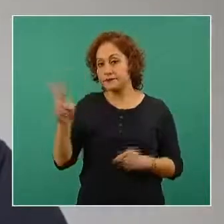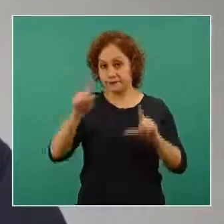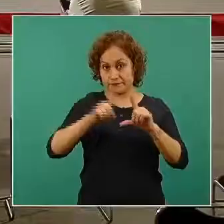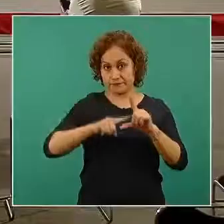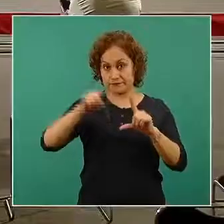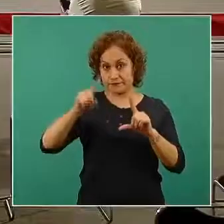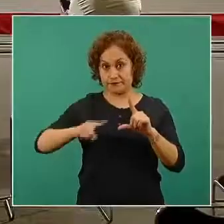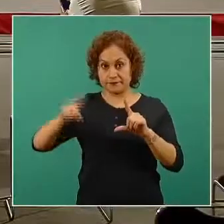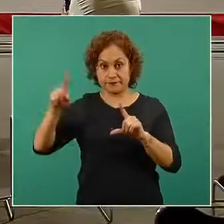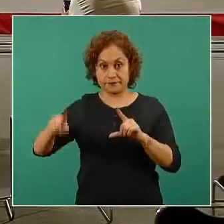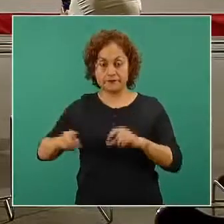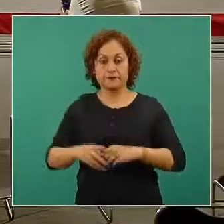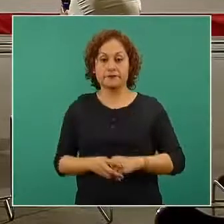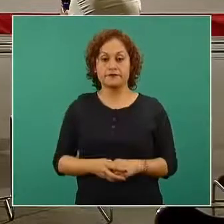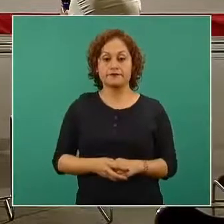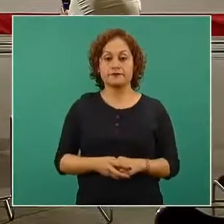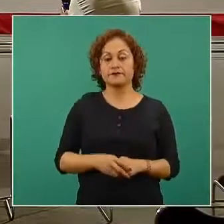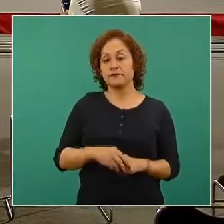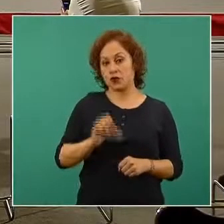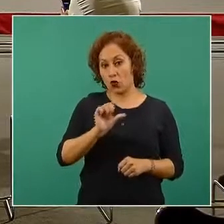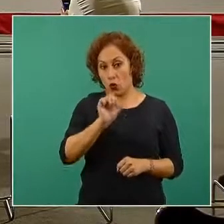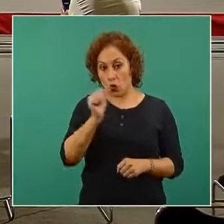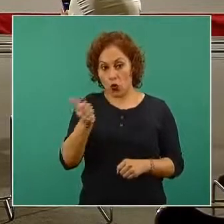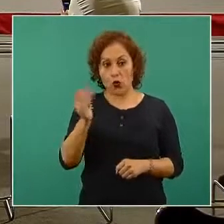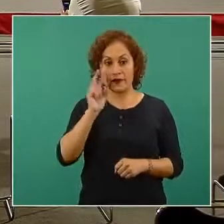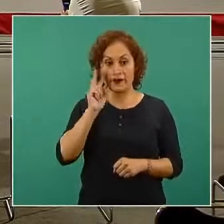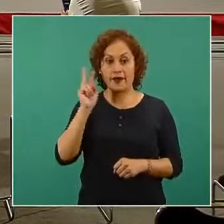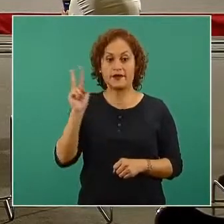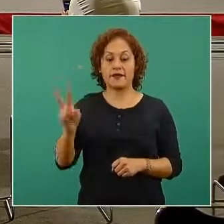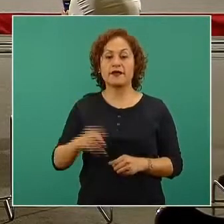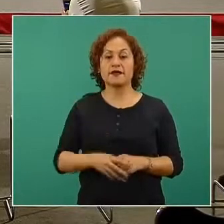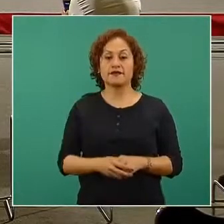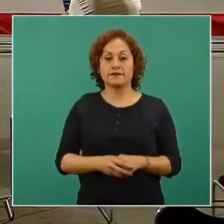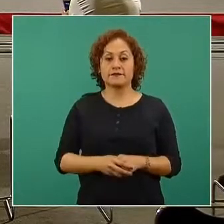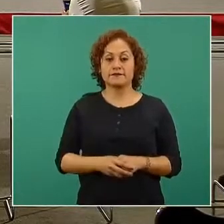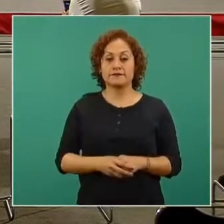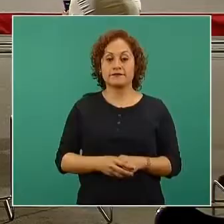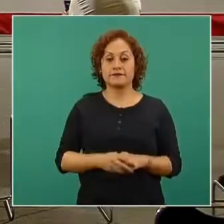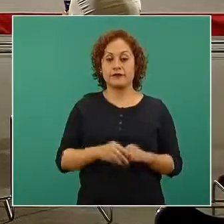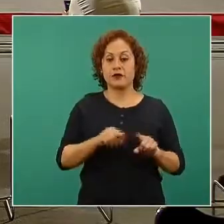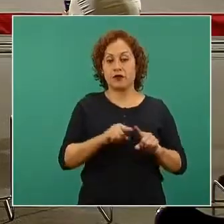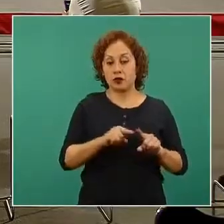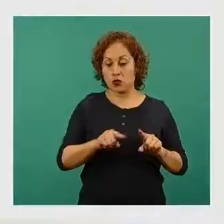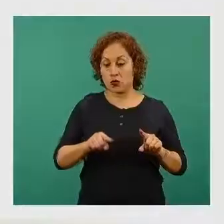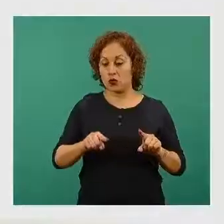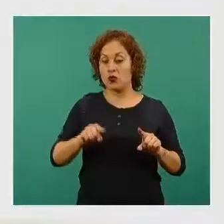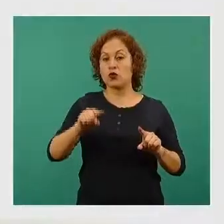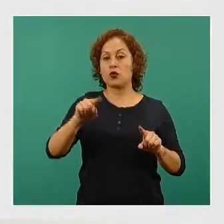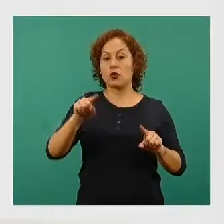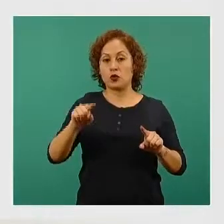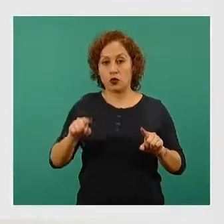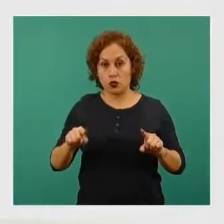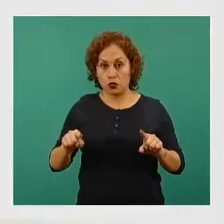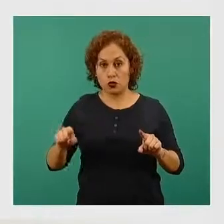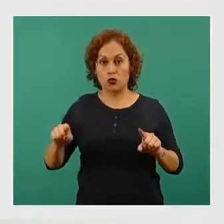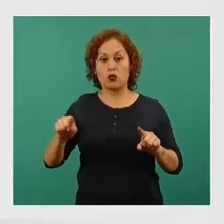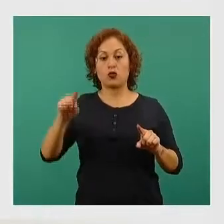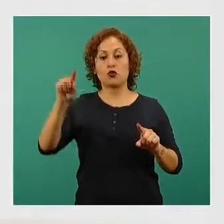siguiente diapositiva, por favor, de seguro reiniciará otra vez su incremento. Para el día de